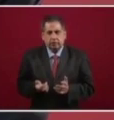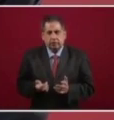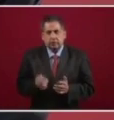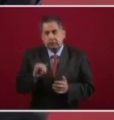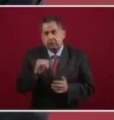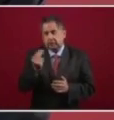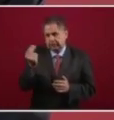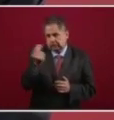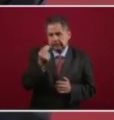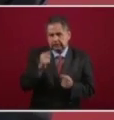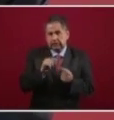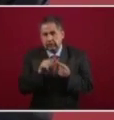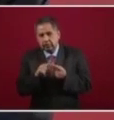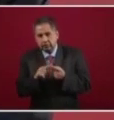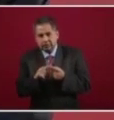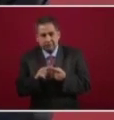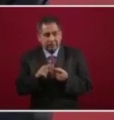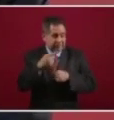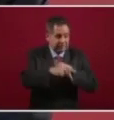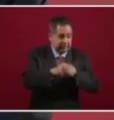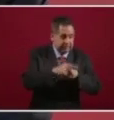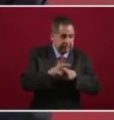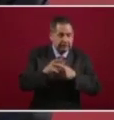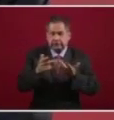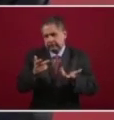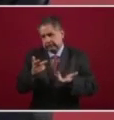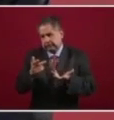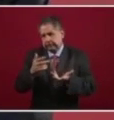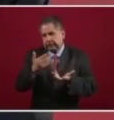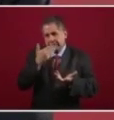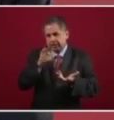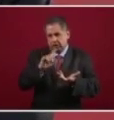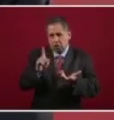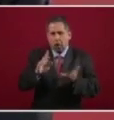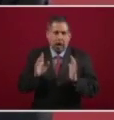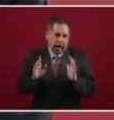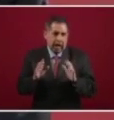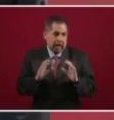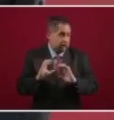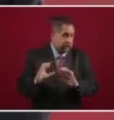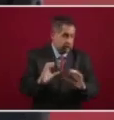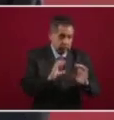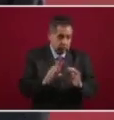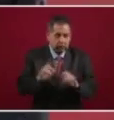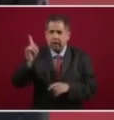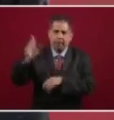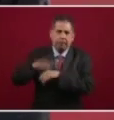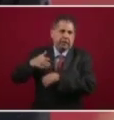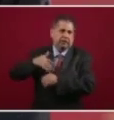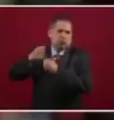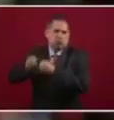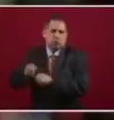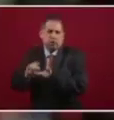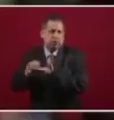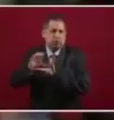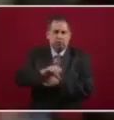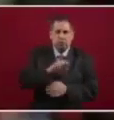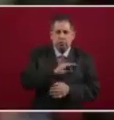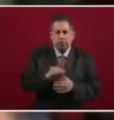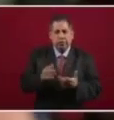es un elemento que no ayuda para dar confianza y para que se invierta en el